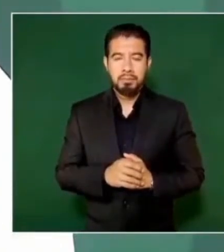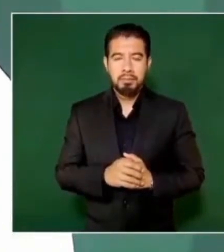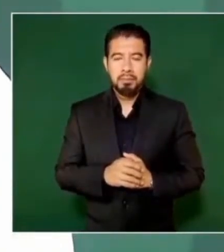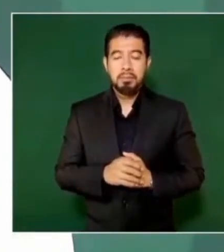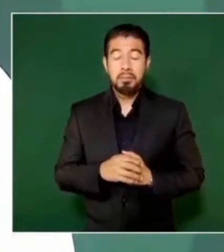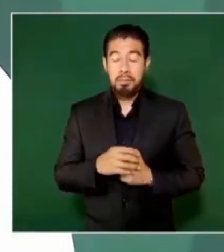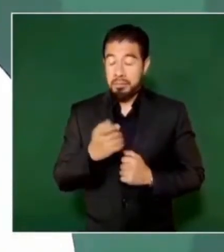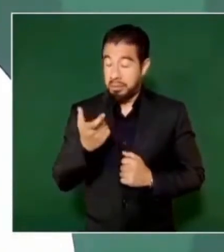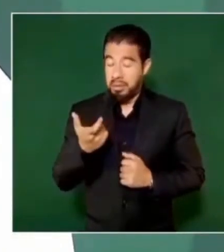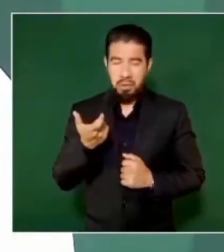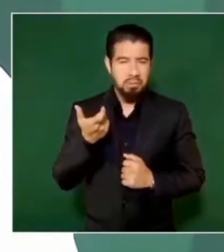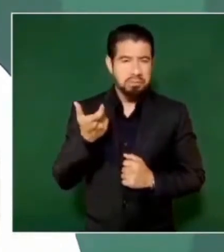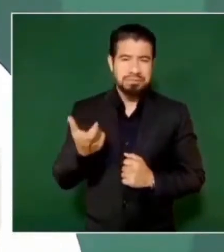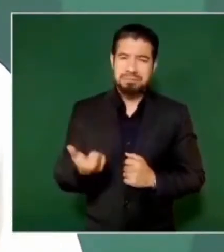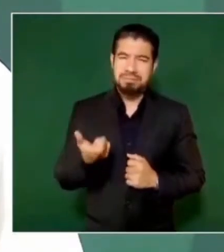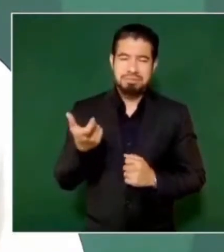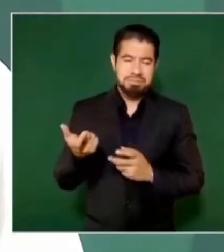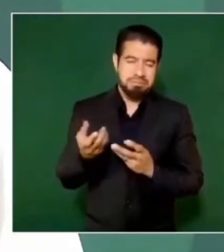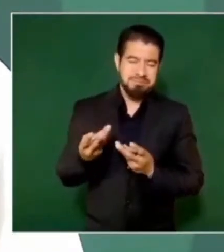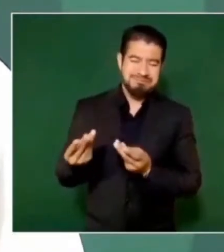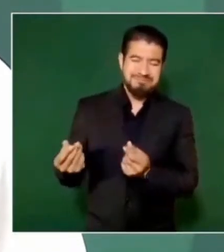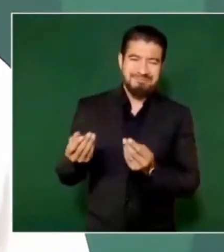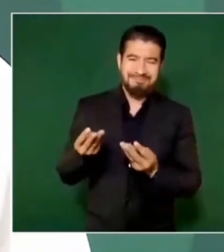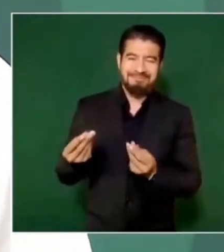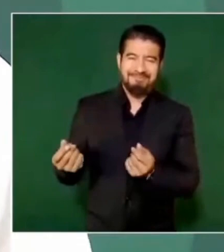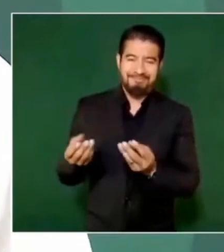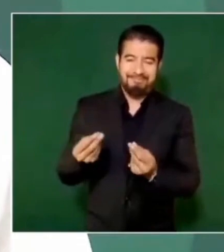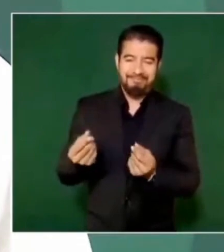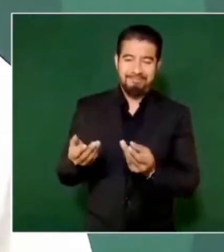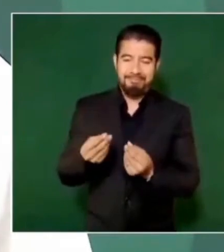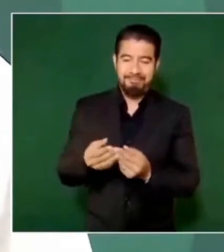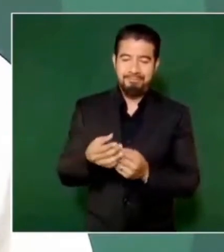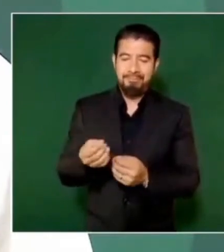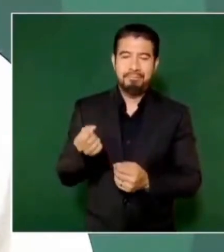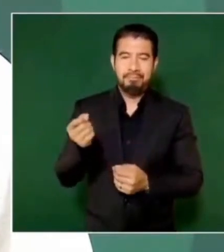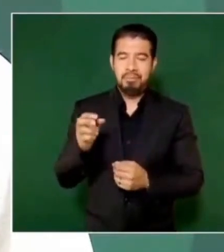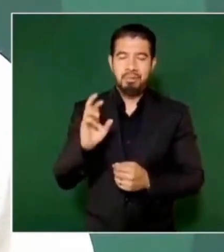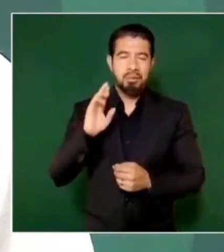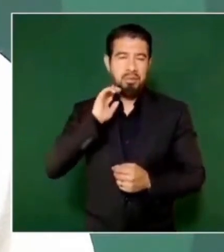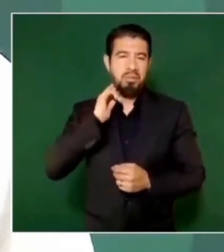dinero están gastando en eso, en bots, en robots.